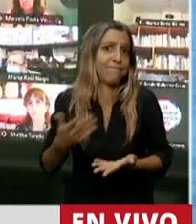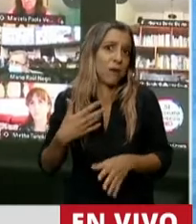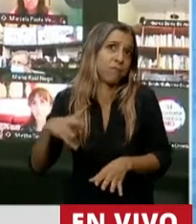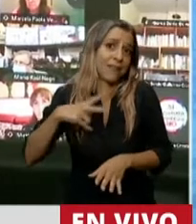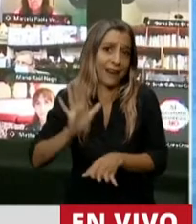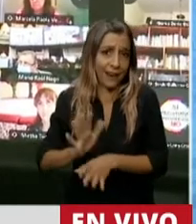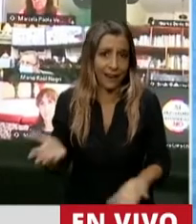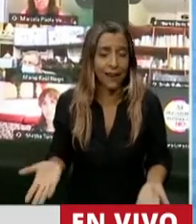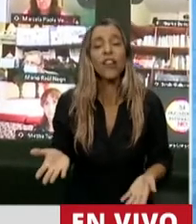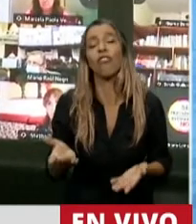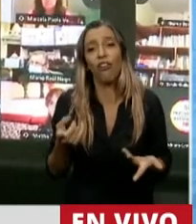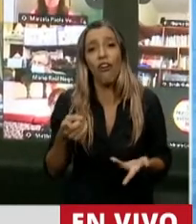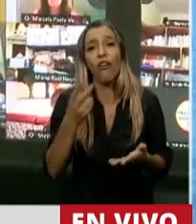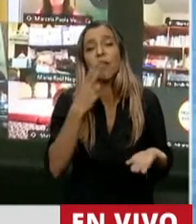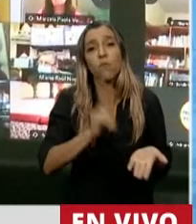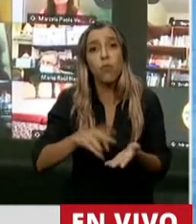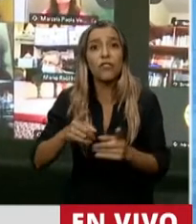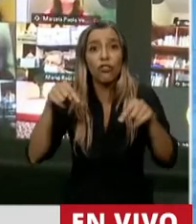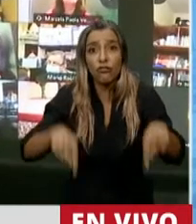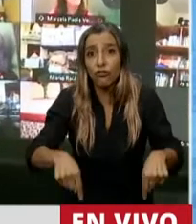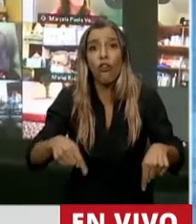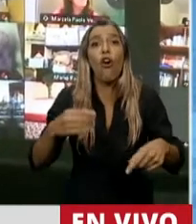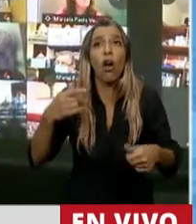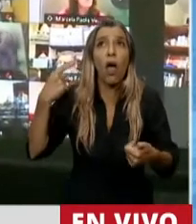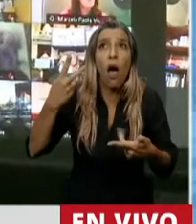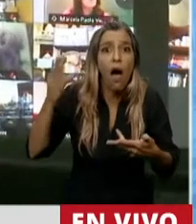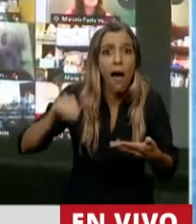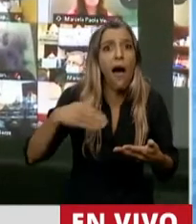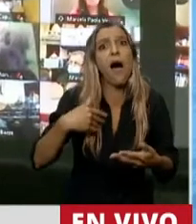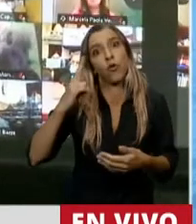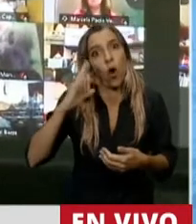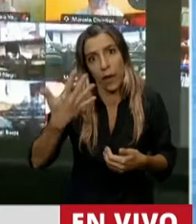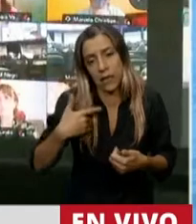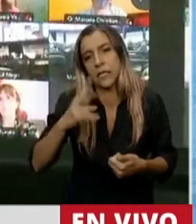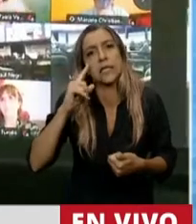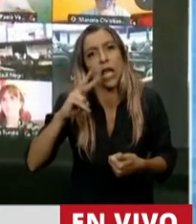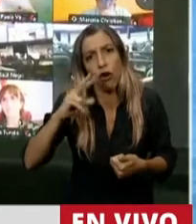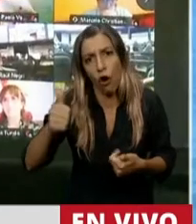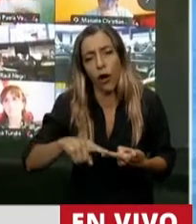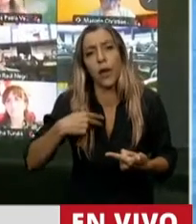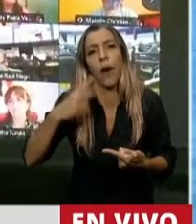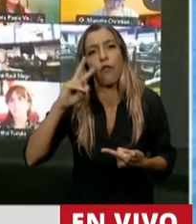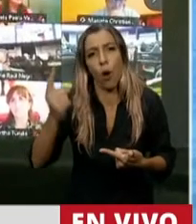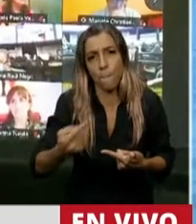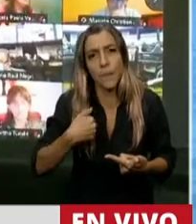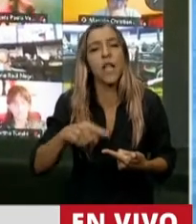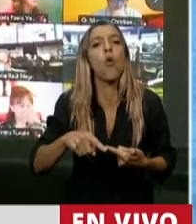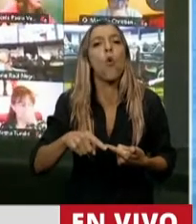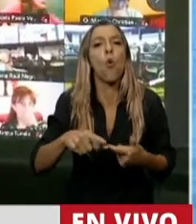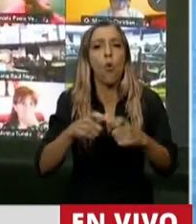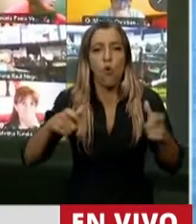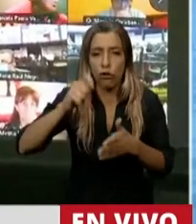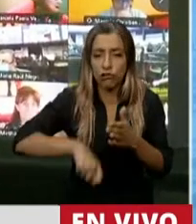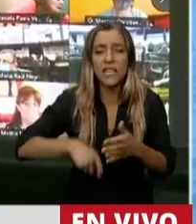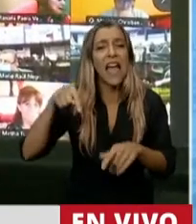clase media. En el 95 aumentamos el IVA, en el 98 monotributo, en el 2001 el impuesto al cheque, y